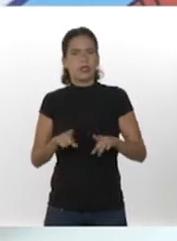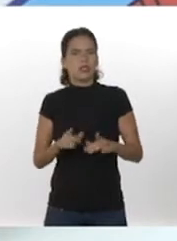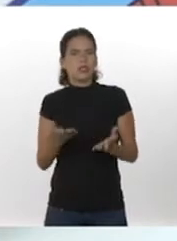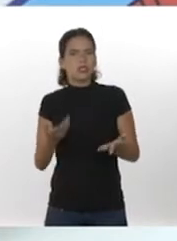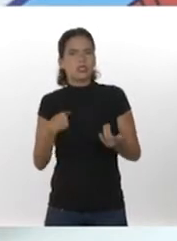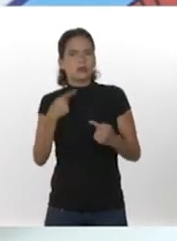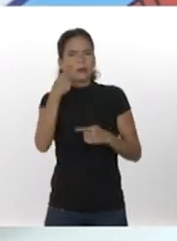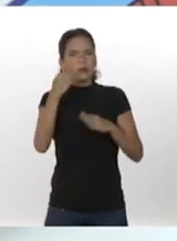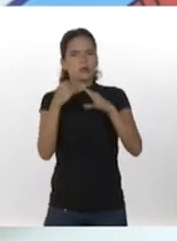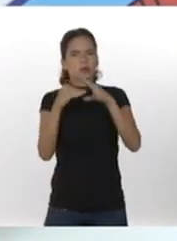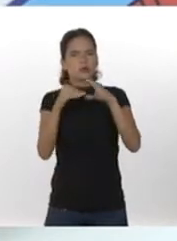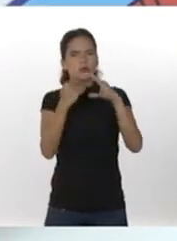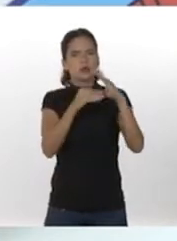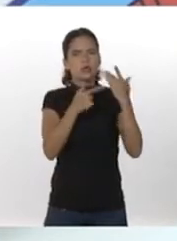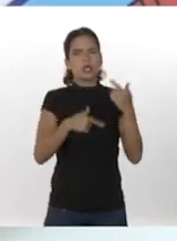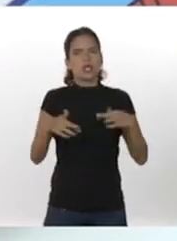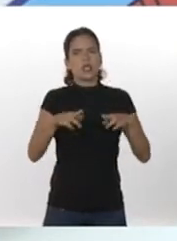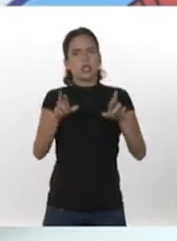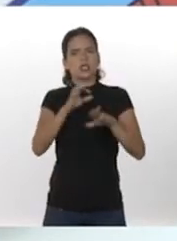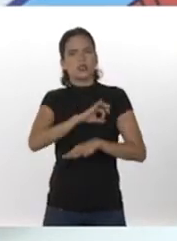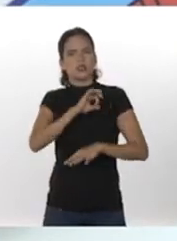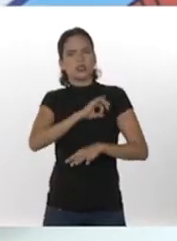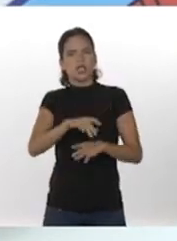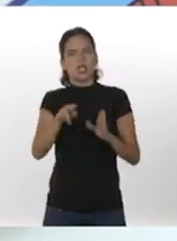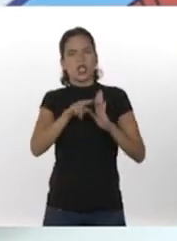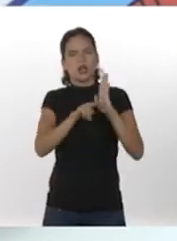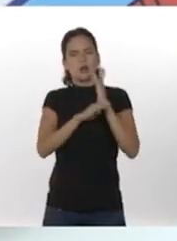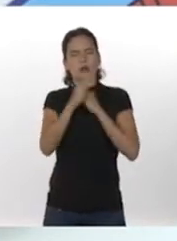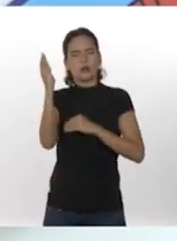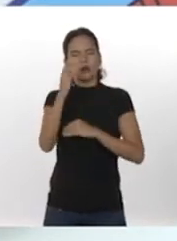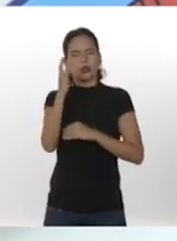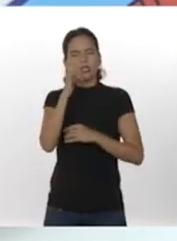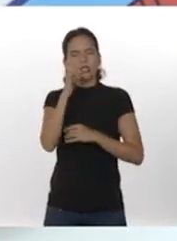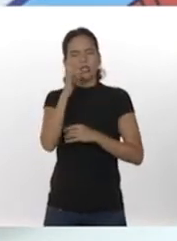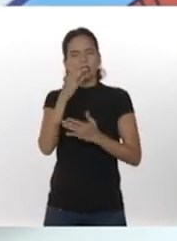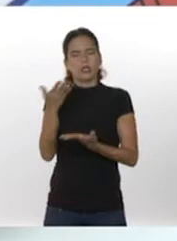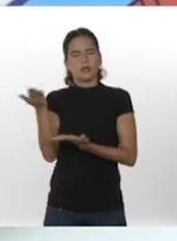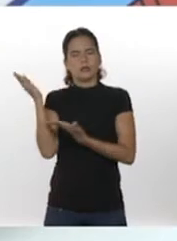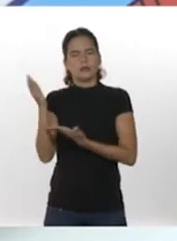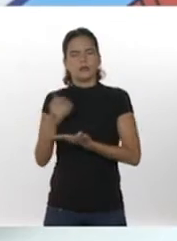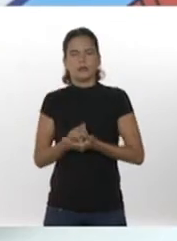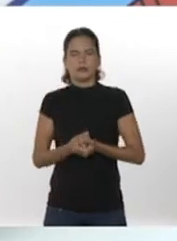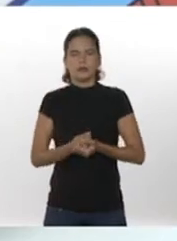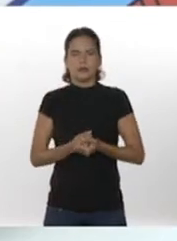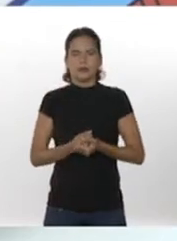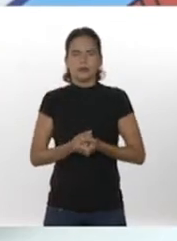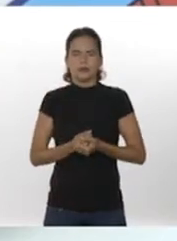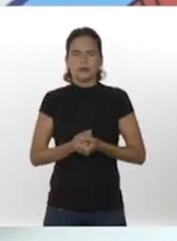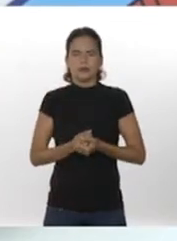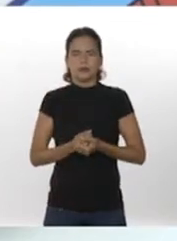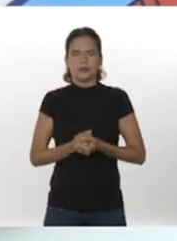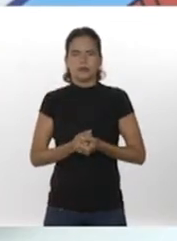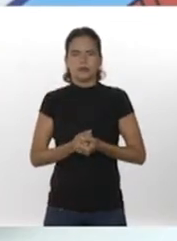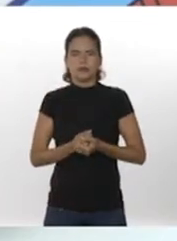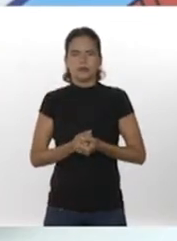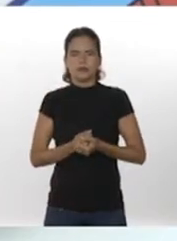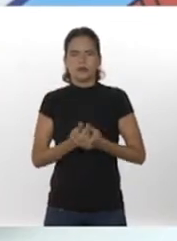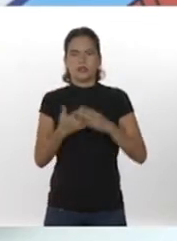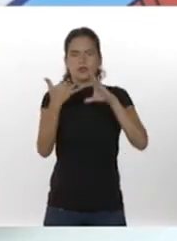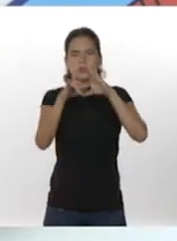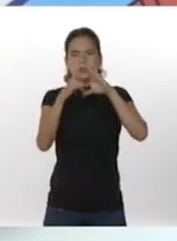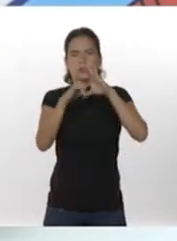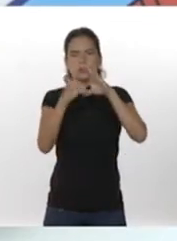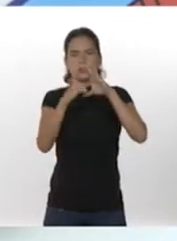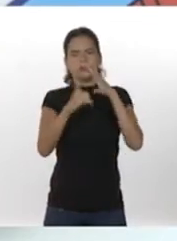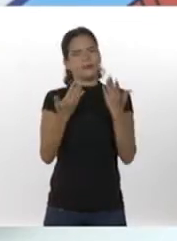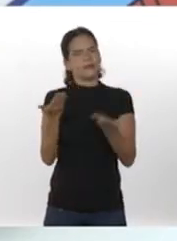parece si posteamos en las redes sociales las medidas de bioseguridad? En Instagram nos consigues como @cadafamiliaunaescuela y en nuestro canal de